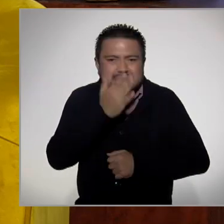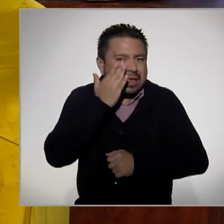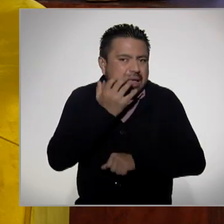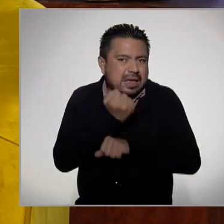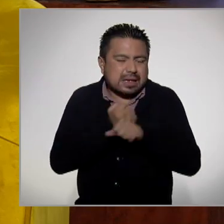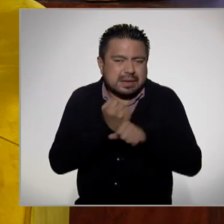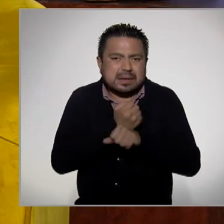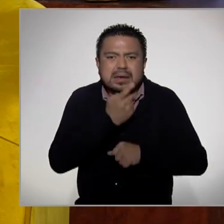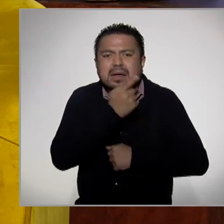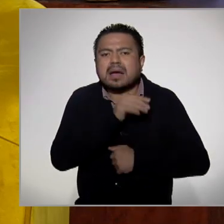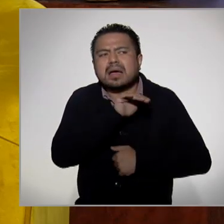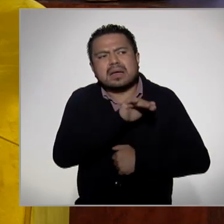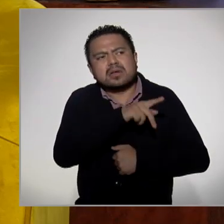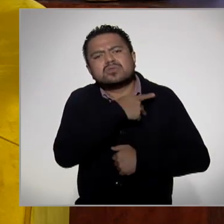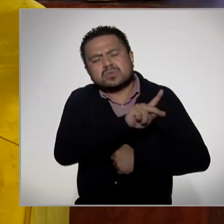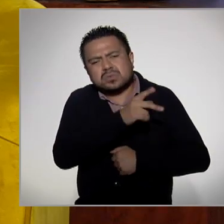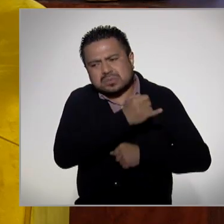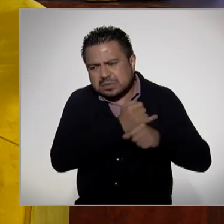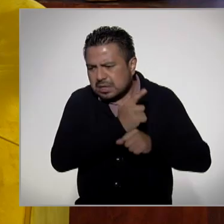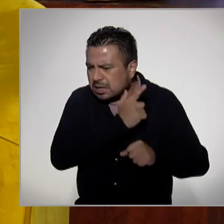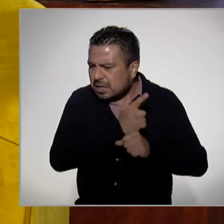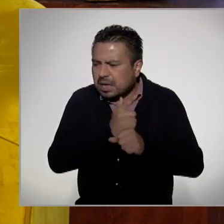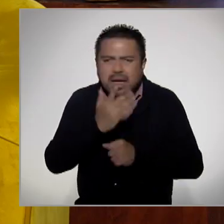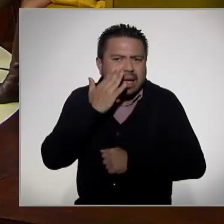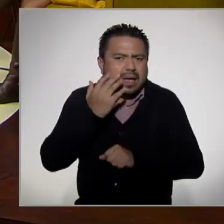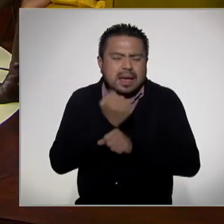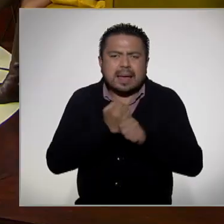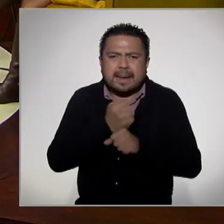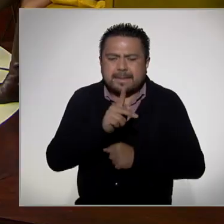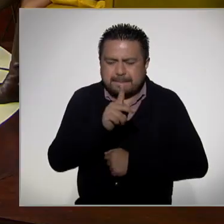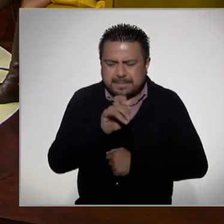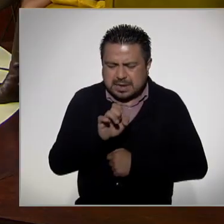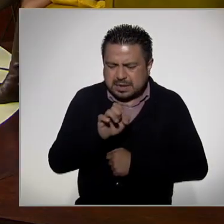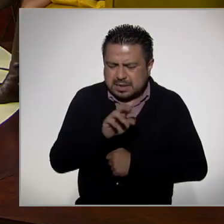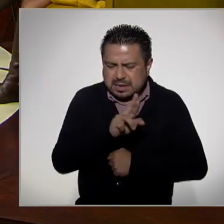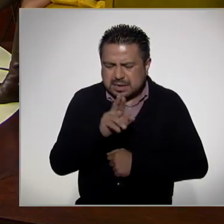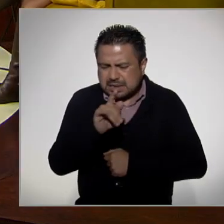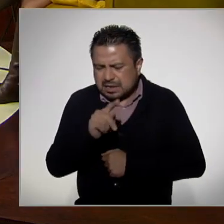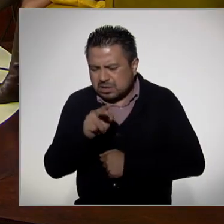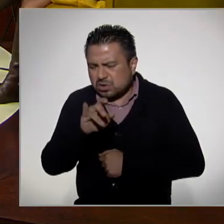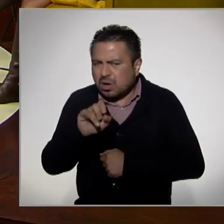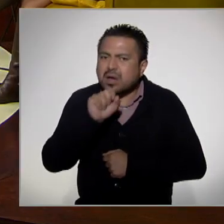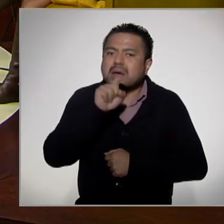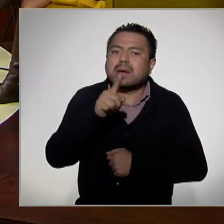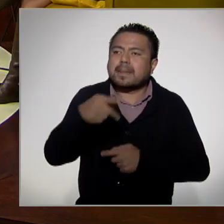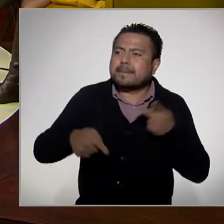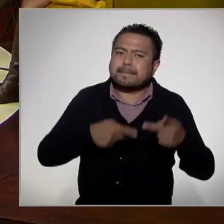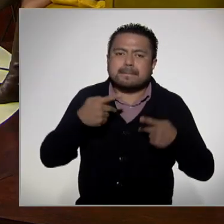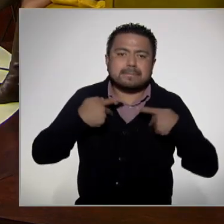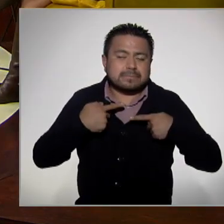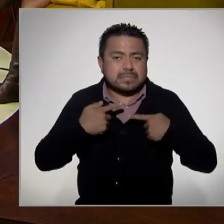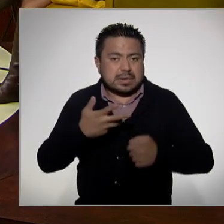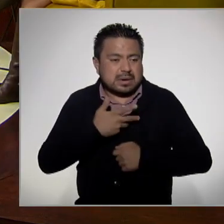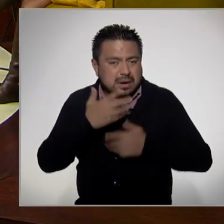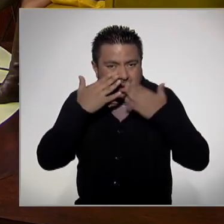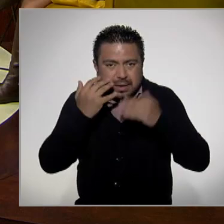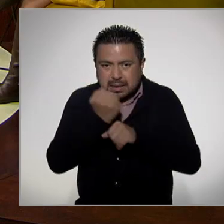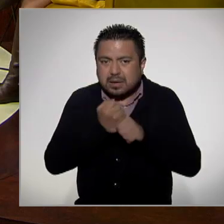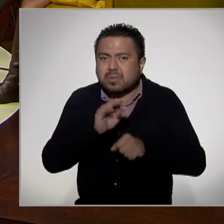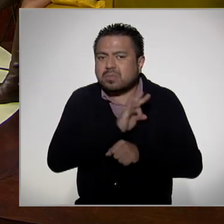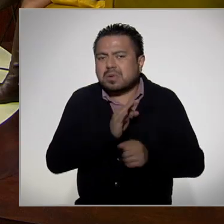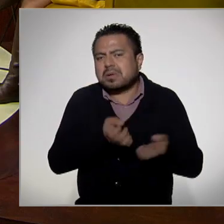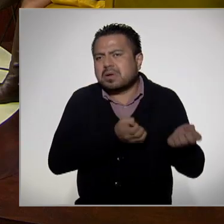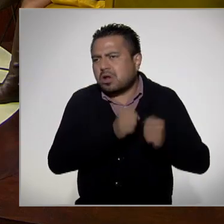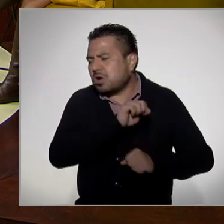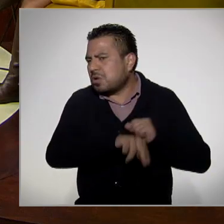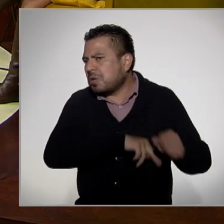le dijeron que su diagnóstico es anemia ferropénica nos preguntan también si una persona que tiene anemia puede hacer ejercicio de